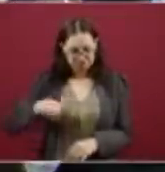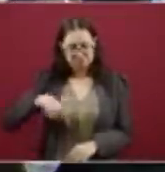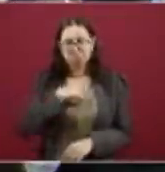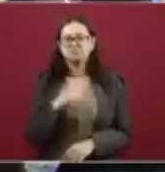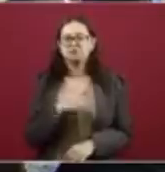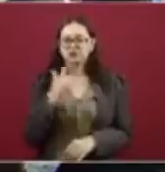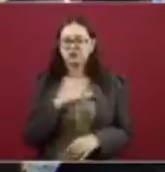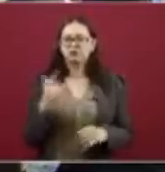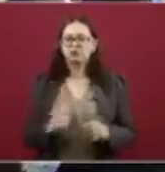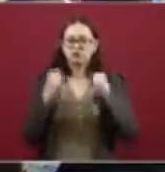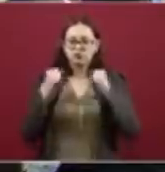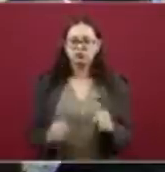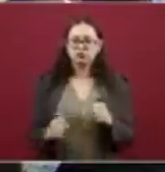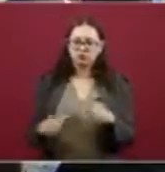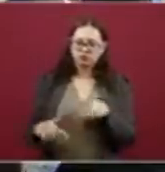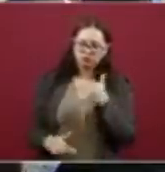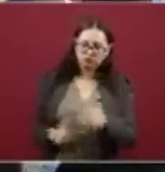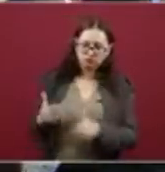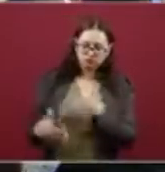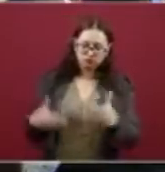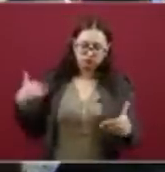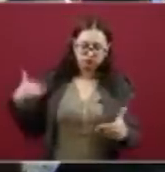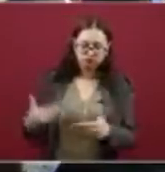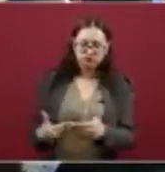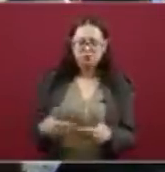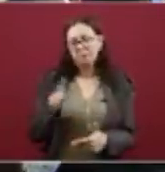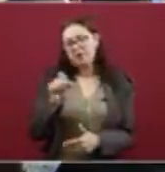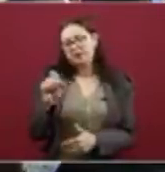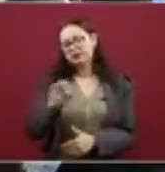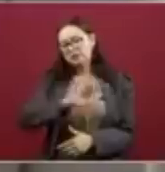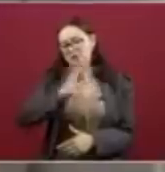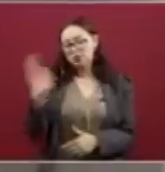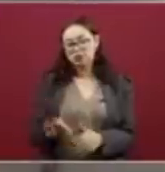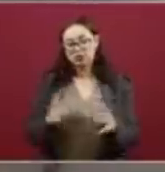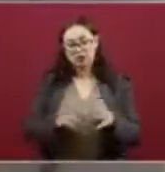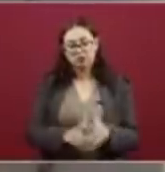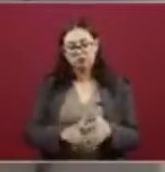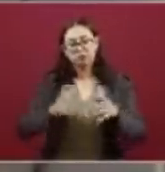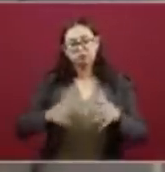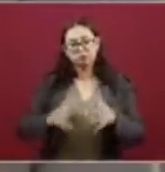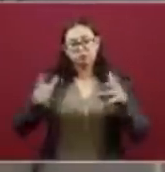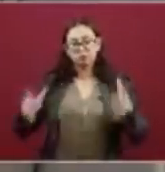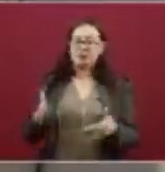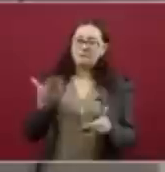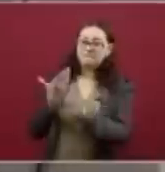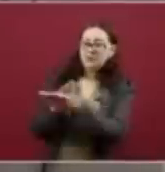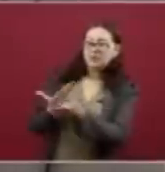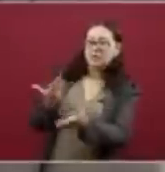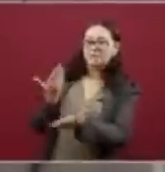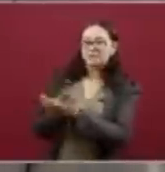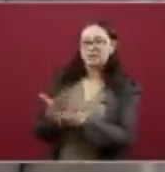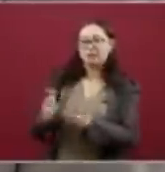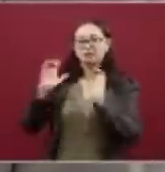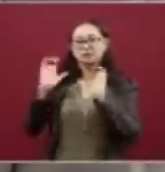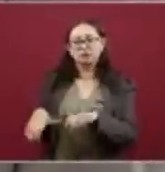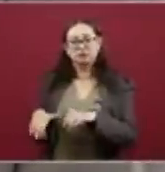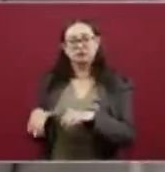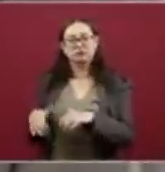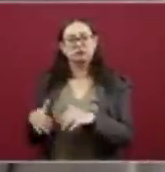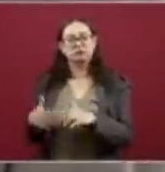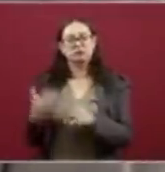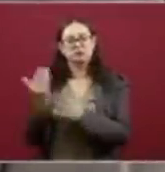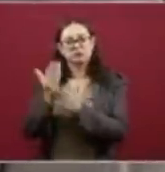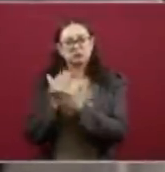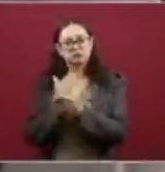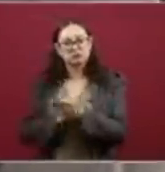en la medida que se ha venido incrementando a cerca de 20% más el número de solicitudes para